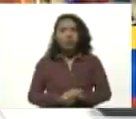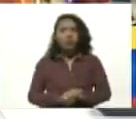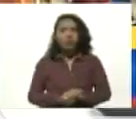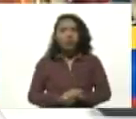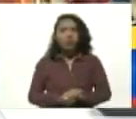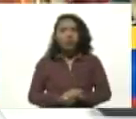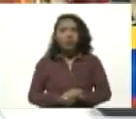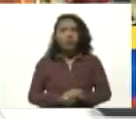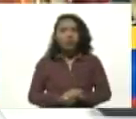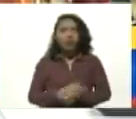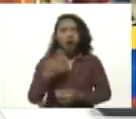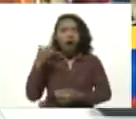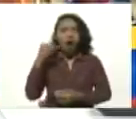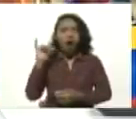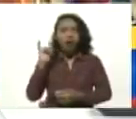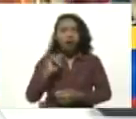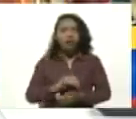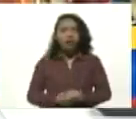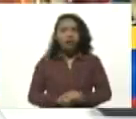Estuvo,